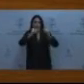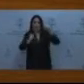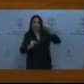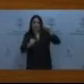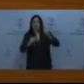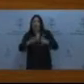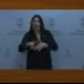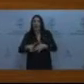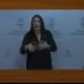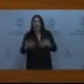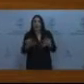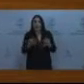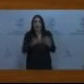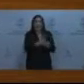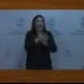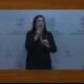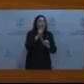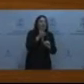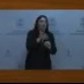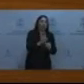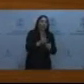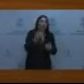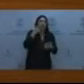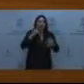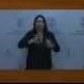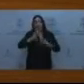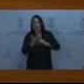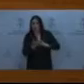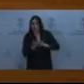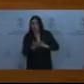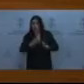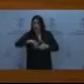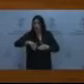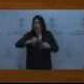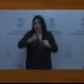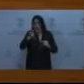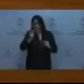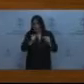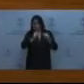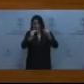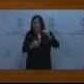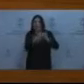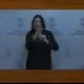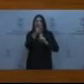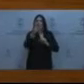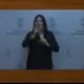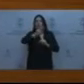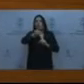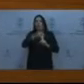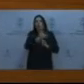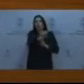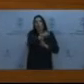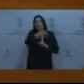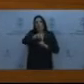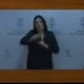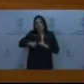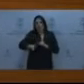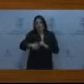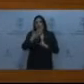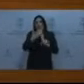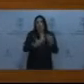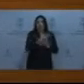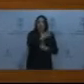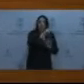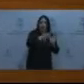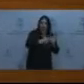mentido, sino que ha dicho una media verdad. Por lo tanto, la diferencia salarial sigue existiendo, 32 euros concretamente mensuales entre los profesores a jornada